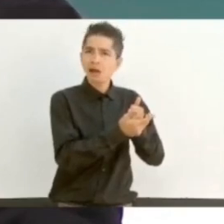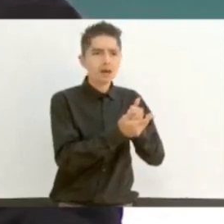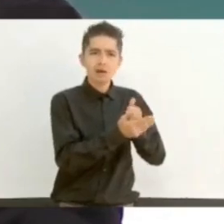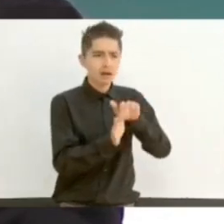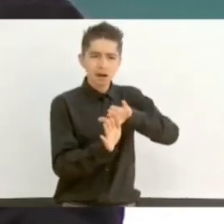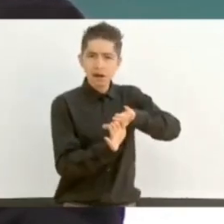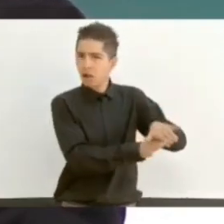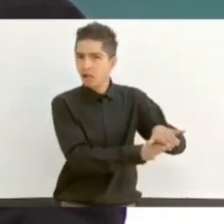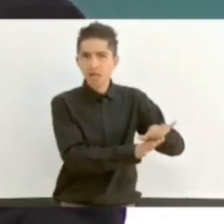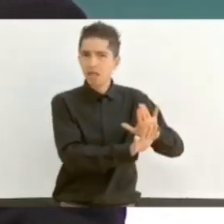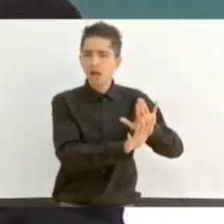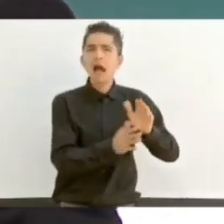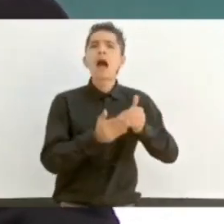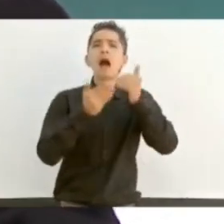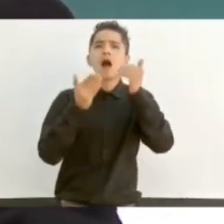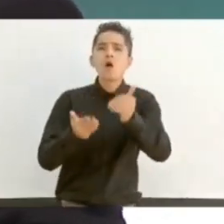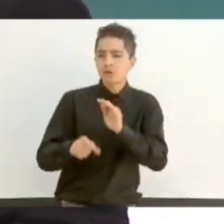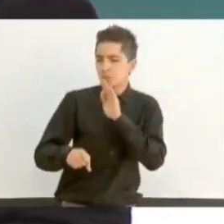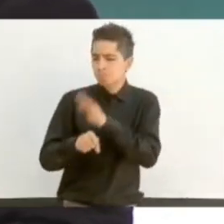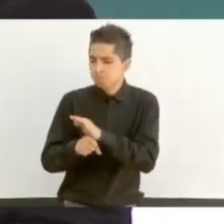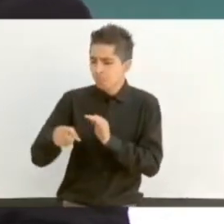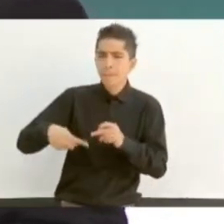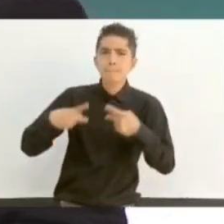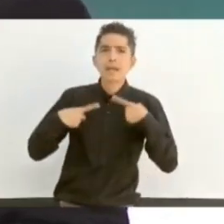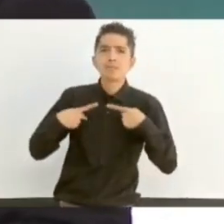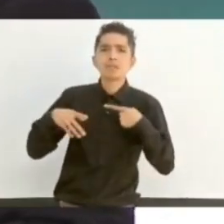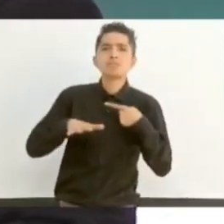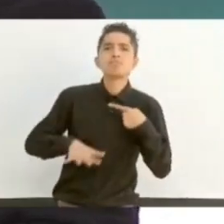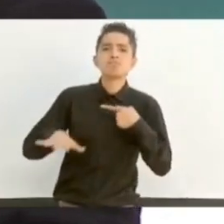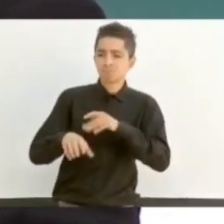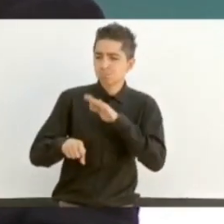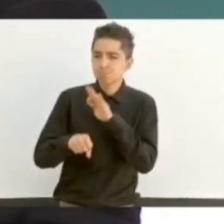pueblo y se están